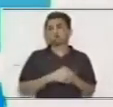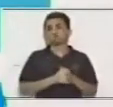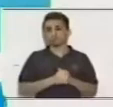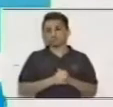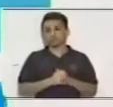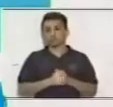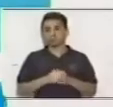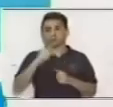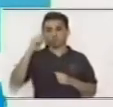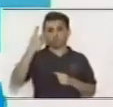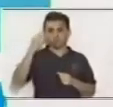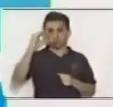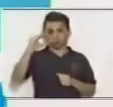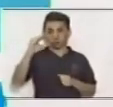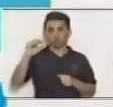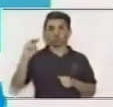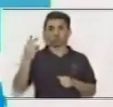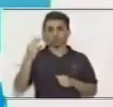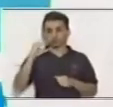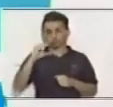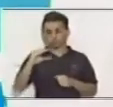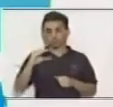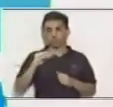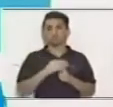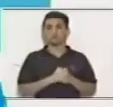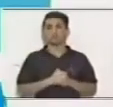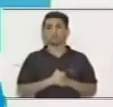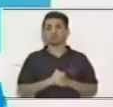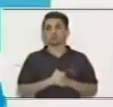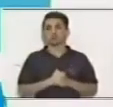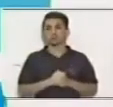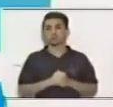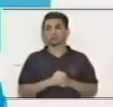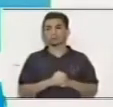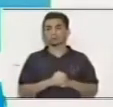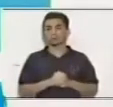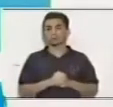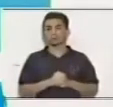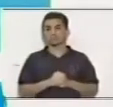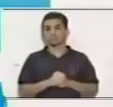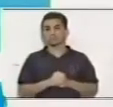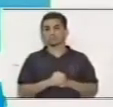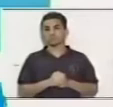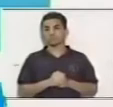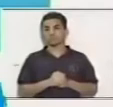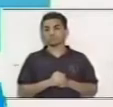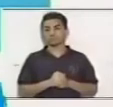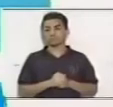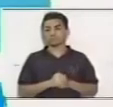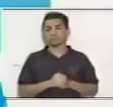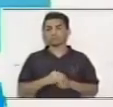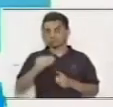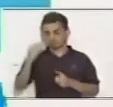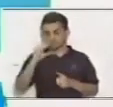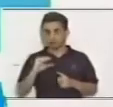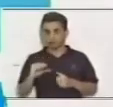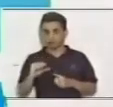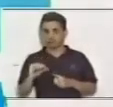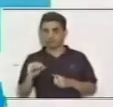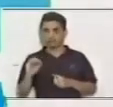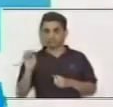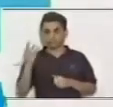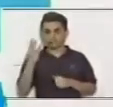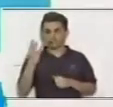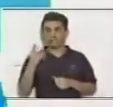Ya llevamos 2, factor común monomio, factor común por agrupación. Número 3, en el espacio de